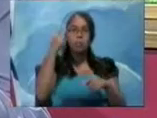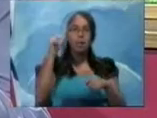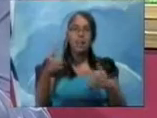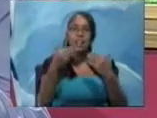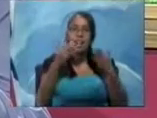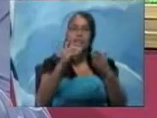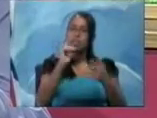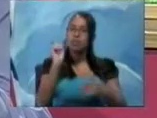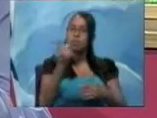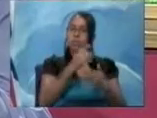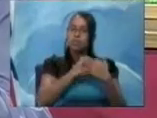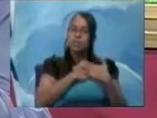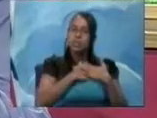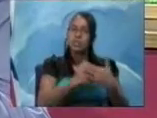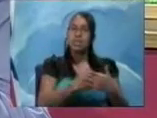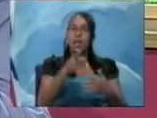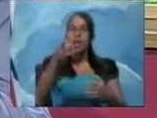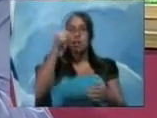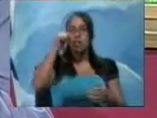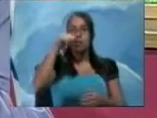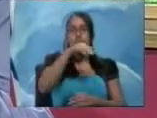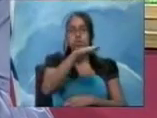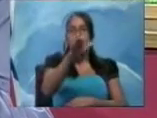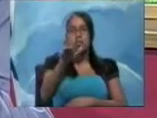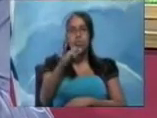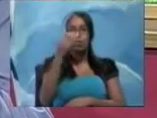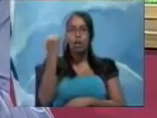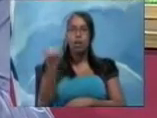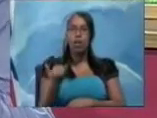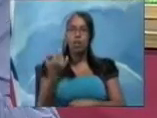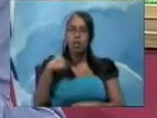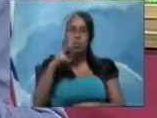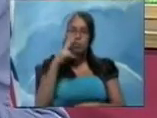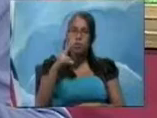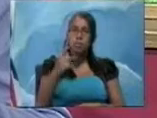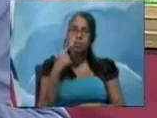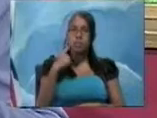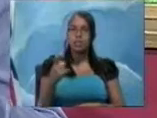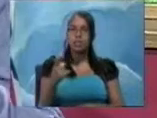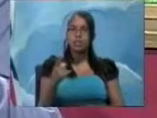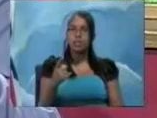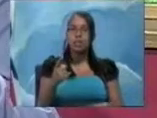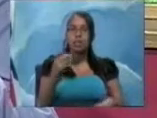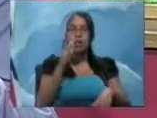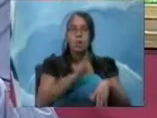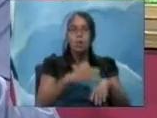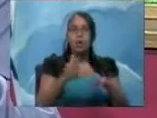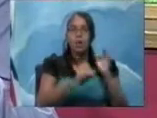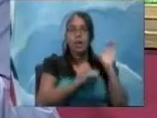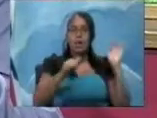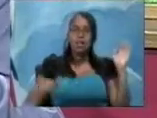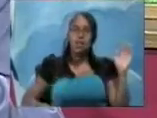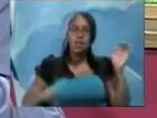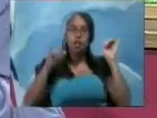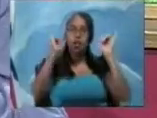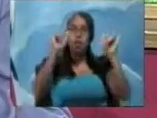Este primer discurso al pueblo ahora lo vemos y le dice porque el señor mismo dice que le